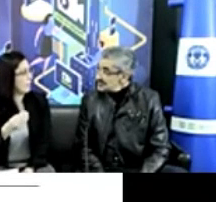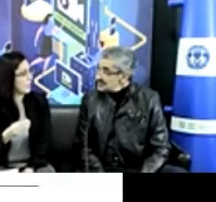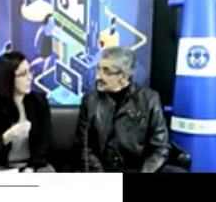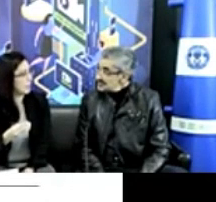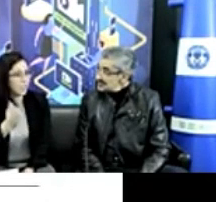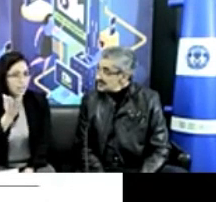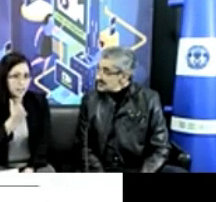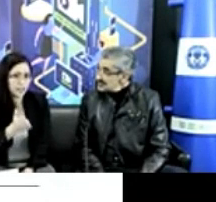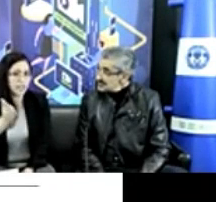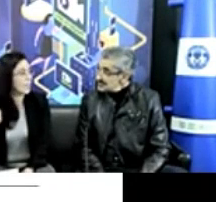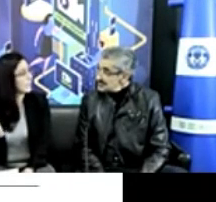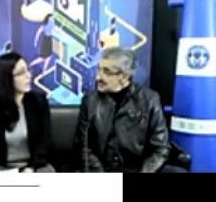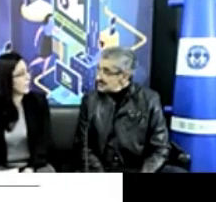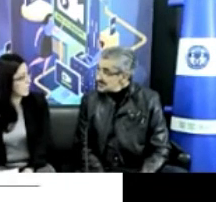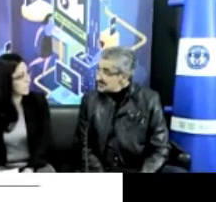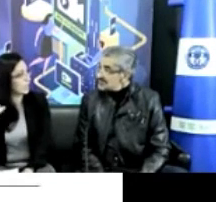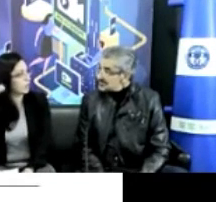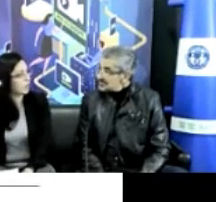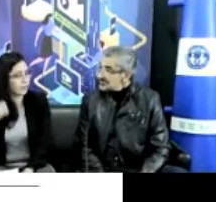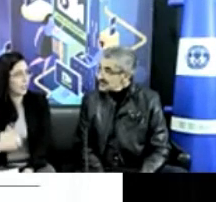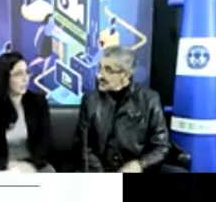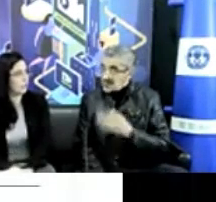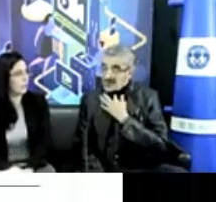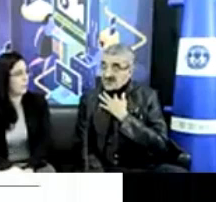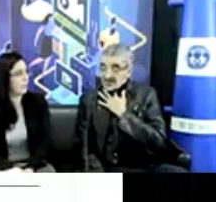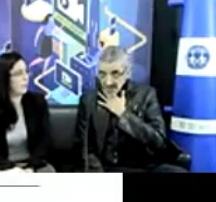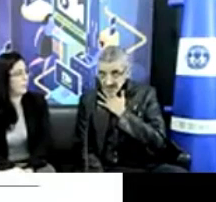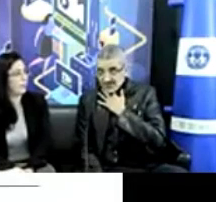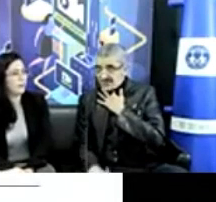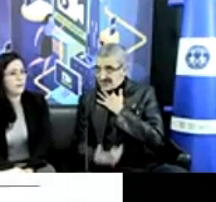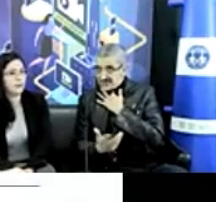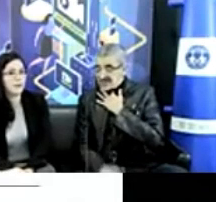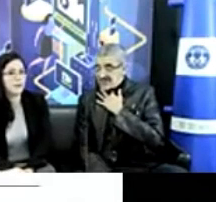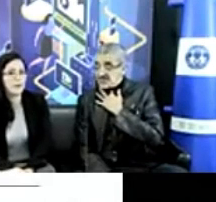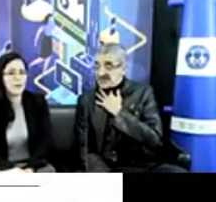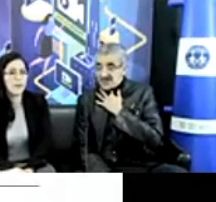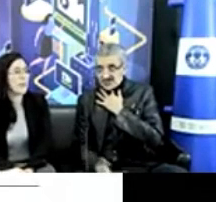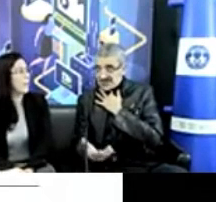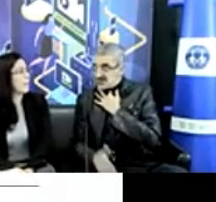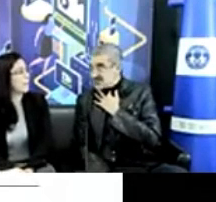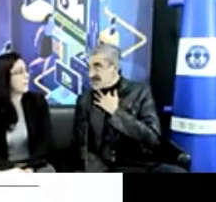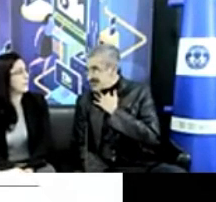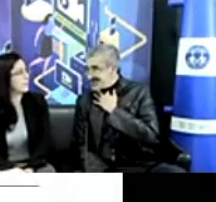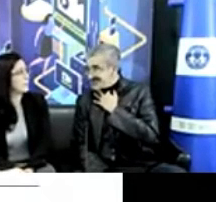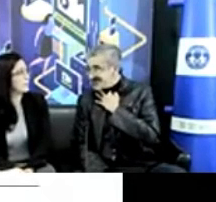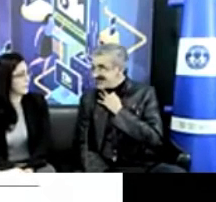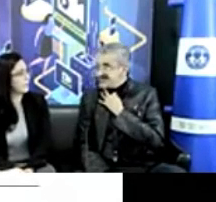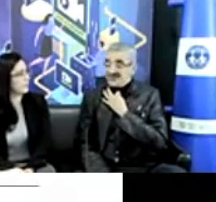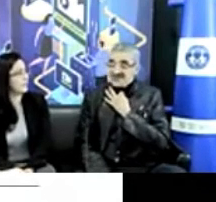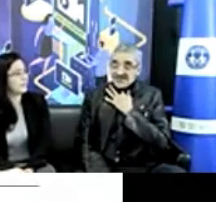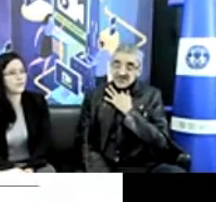la capacitación de estas técnicas diferenciadas de acuerdo al nivel de consumo. Claro, en años pasados, incluso en la